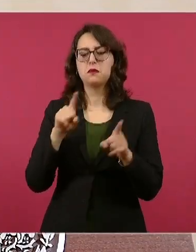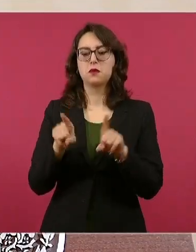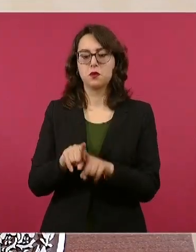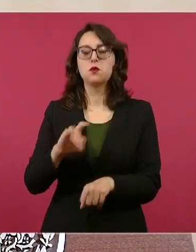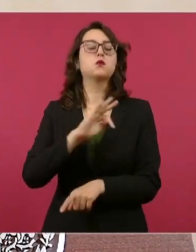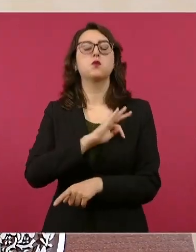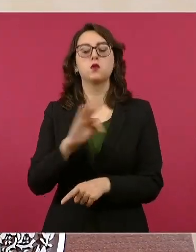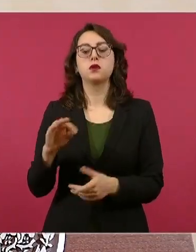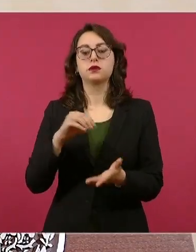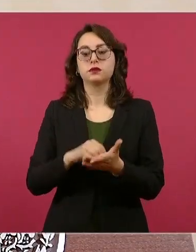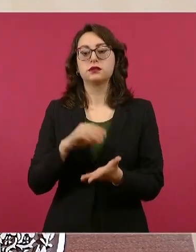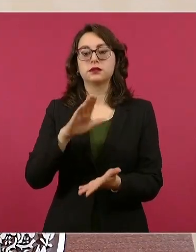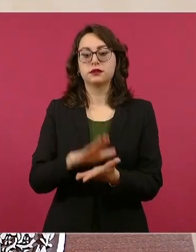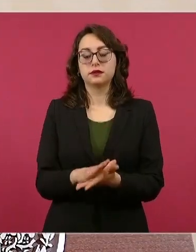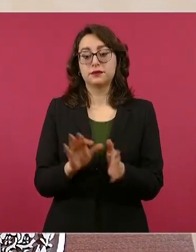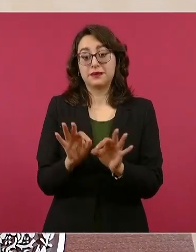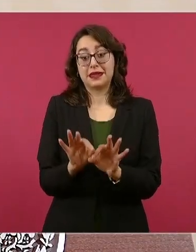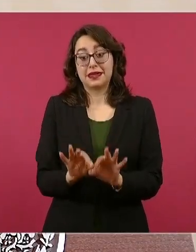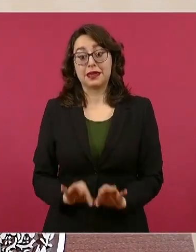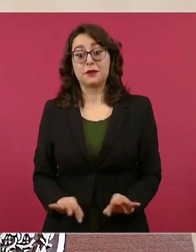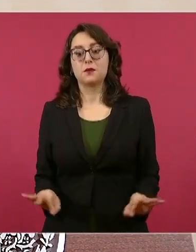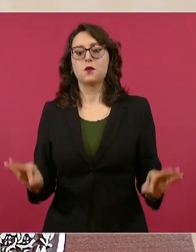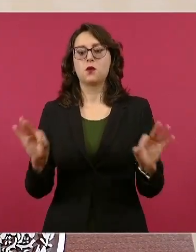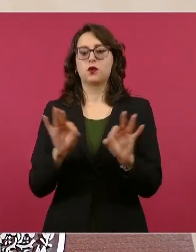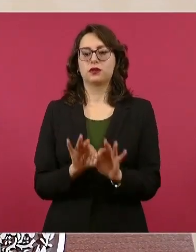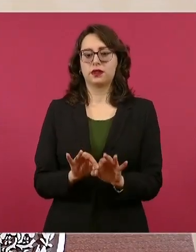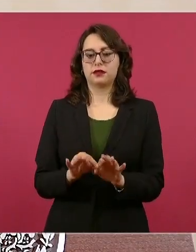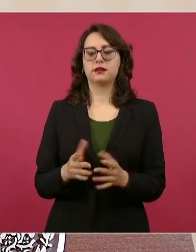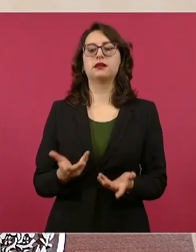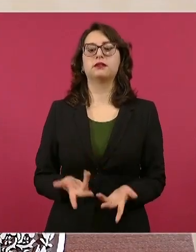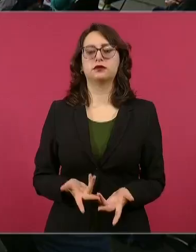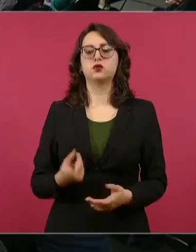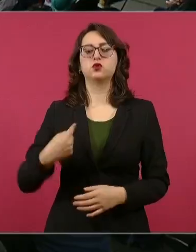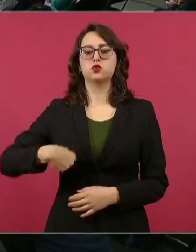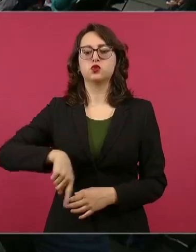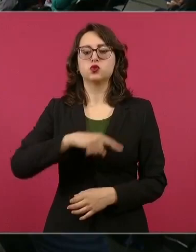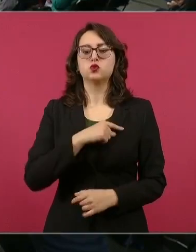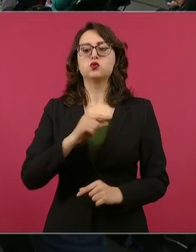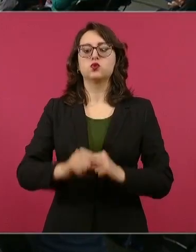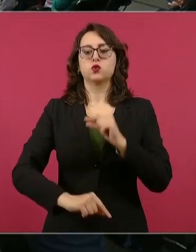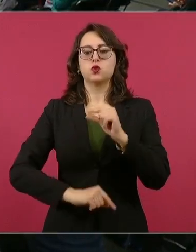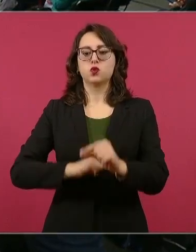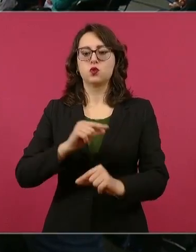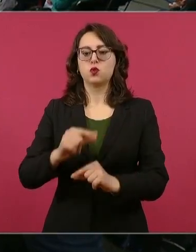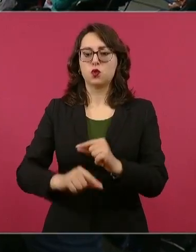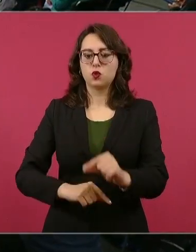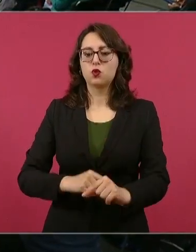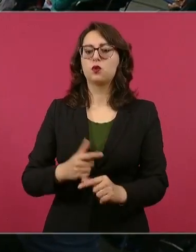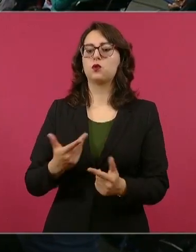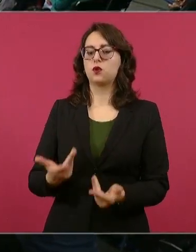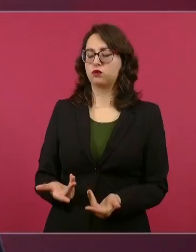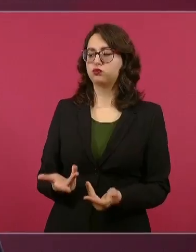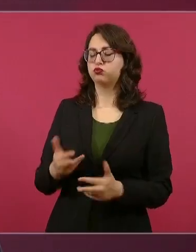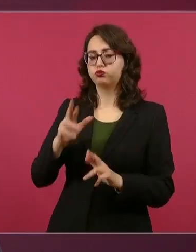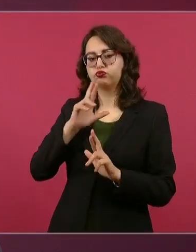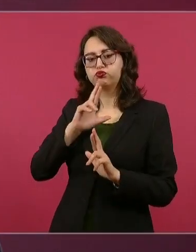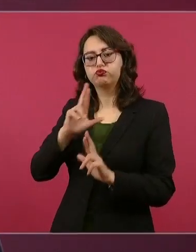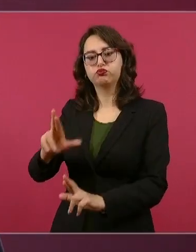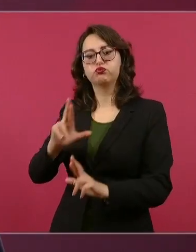y lo más importante es que hemos ido resolviendo sus demandas, como les consta a